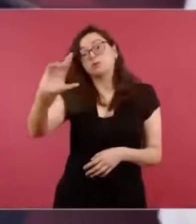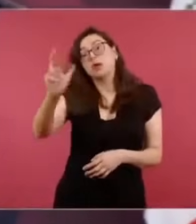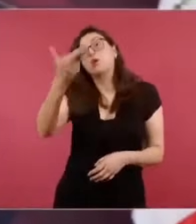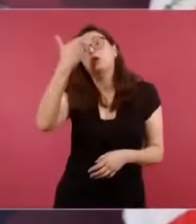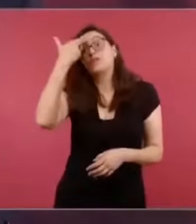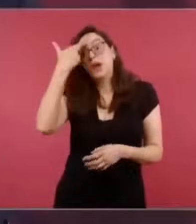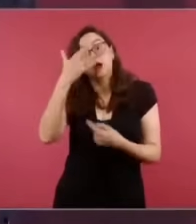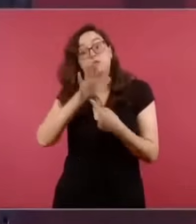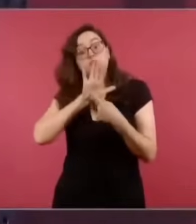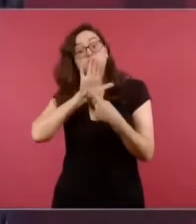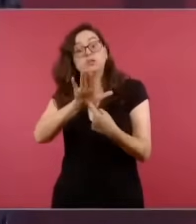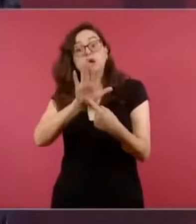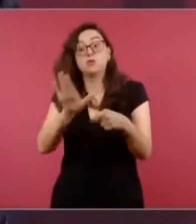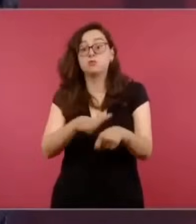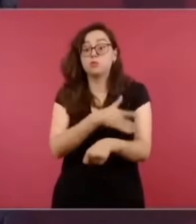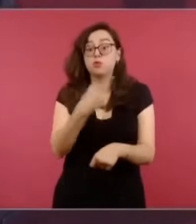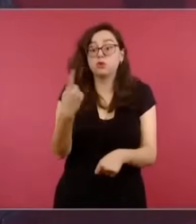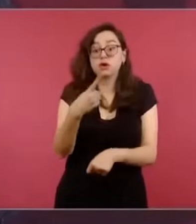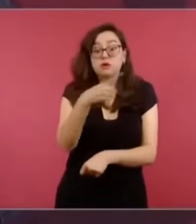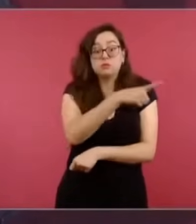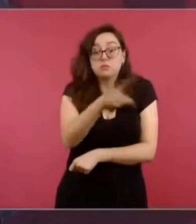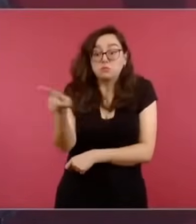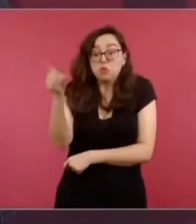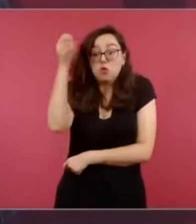y en Huatulco.